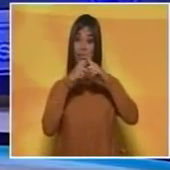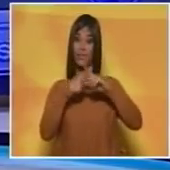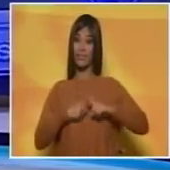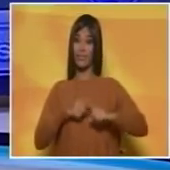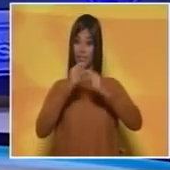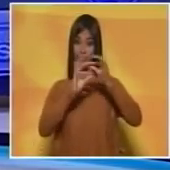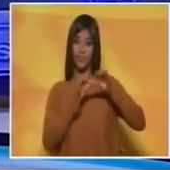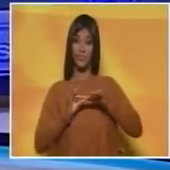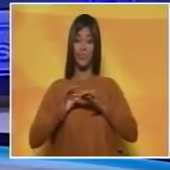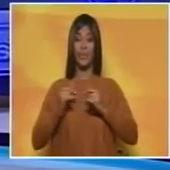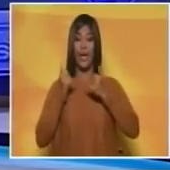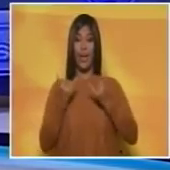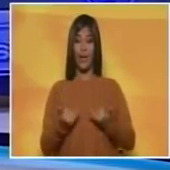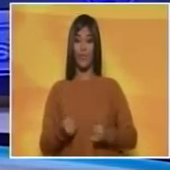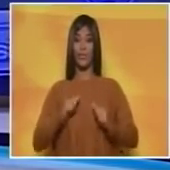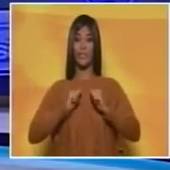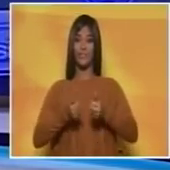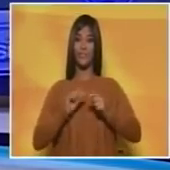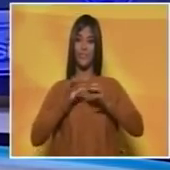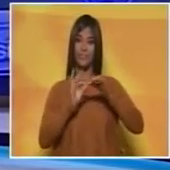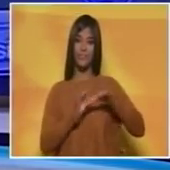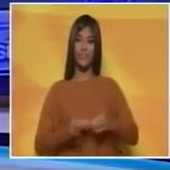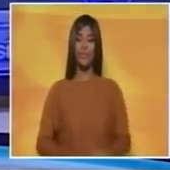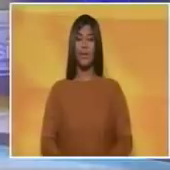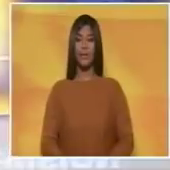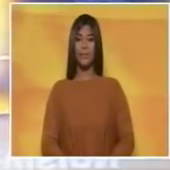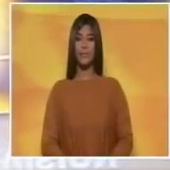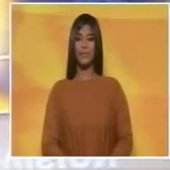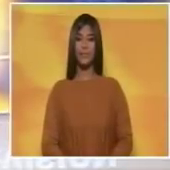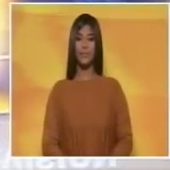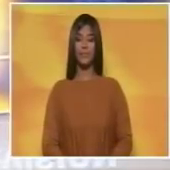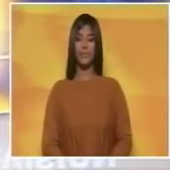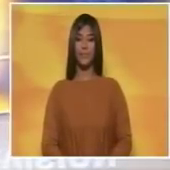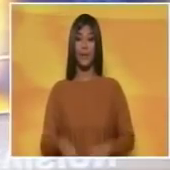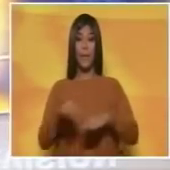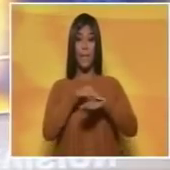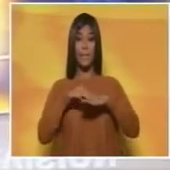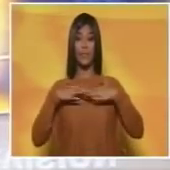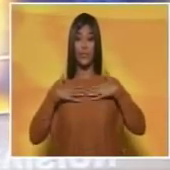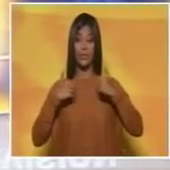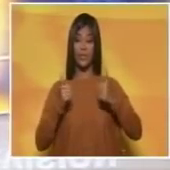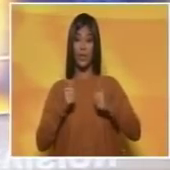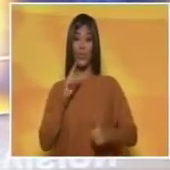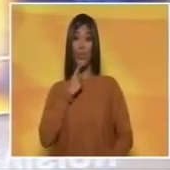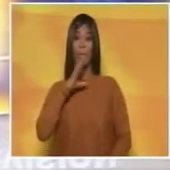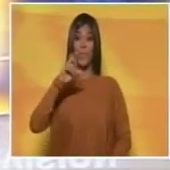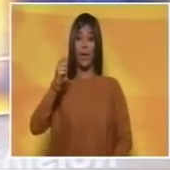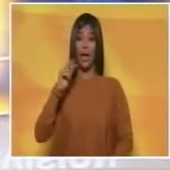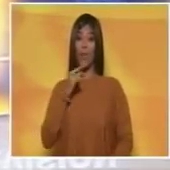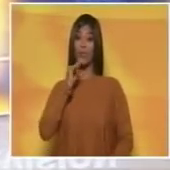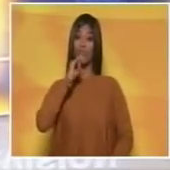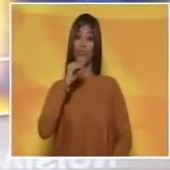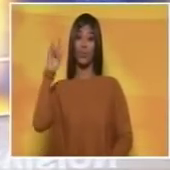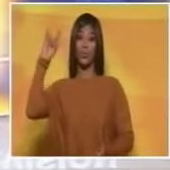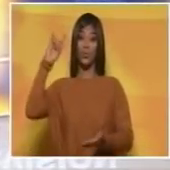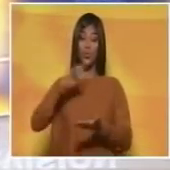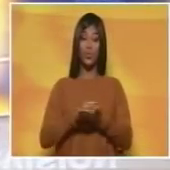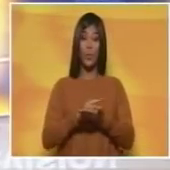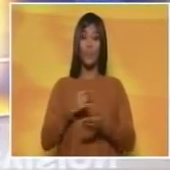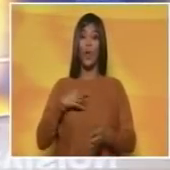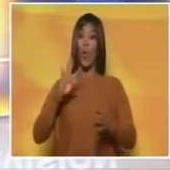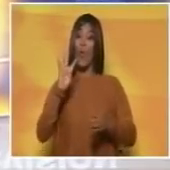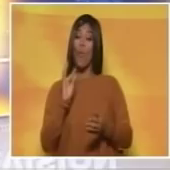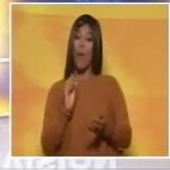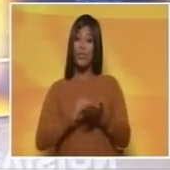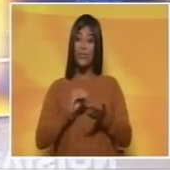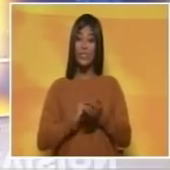las informaciones más recientes de Venezuela y el mundo. Comenzamos. El ministro de Salud, Carlos Alvarado, anunció el arribo al país del cuarto cargamento